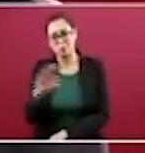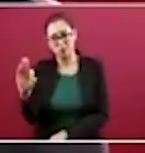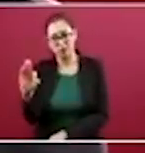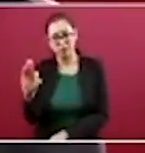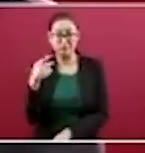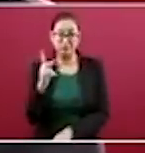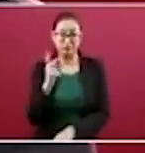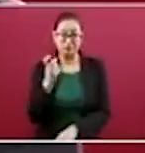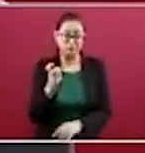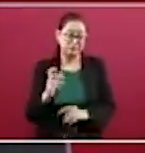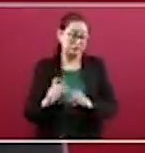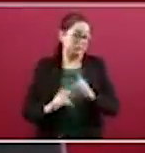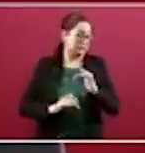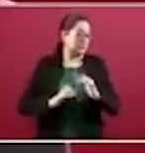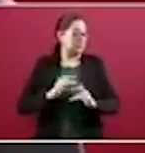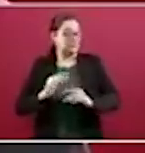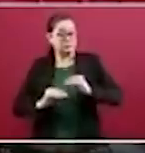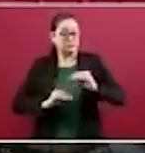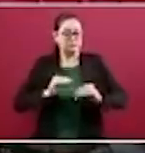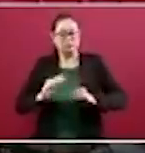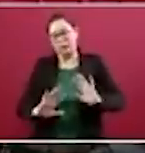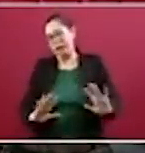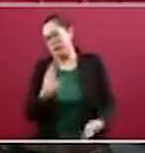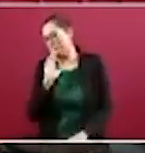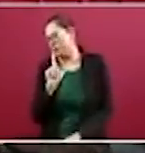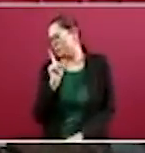Pero eso es muy polémico, por eso me callo.